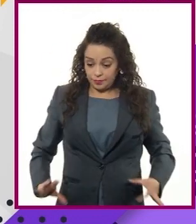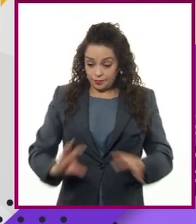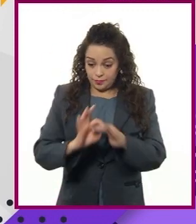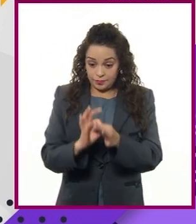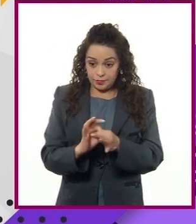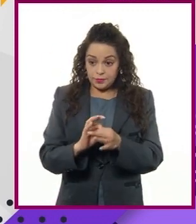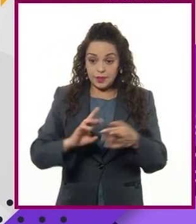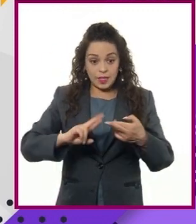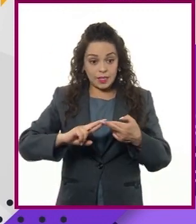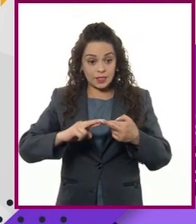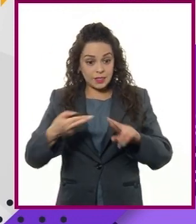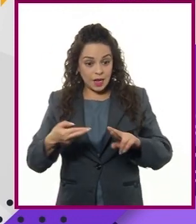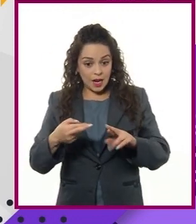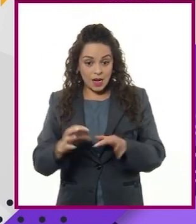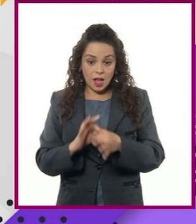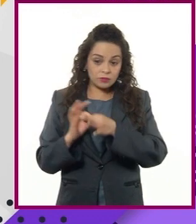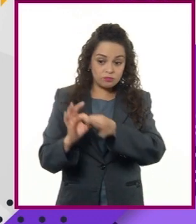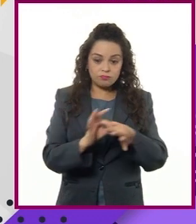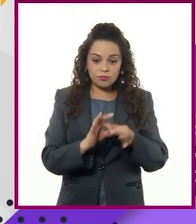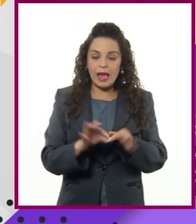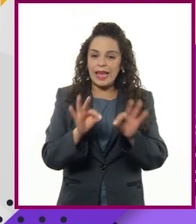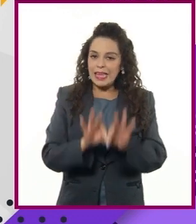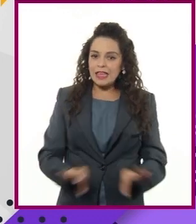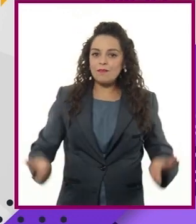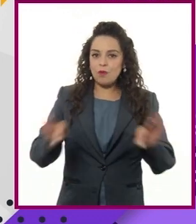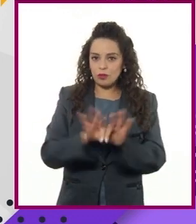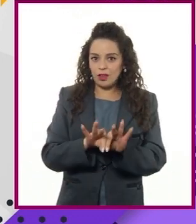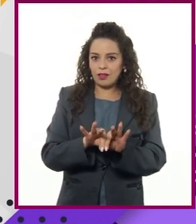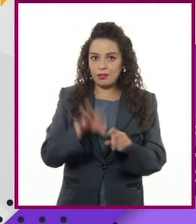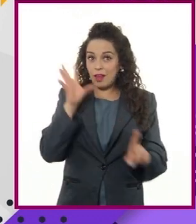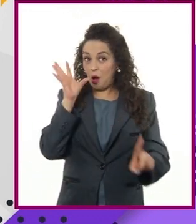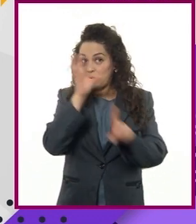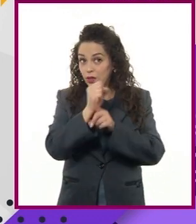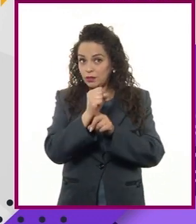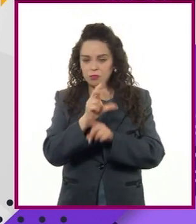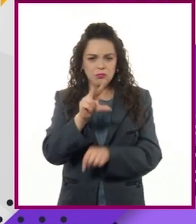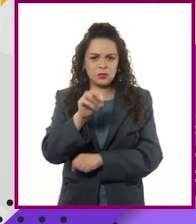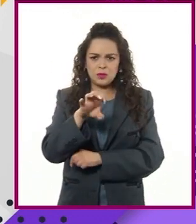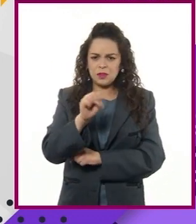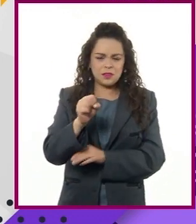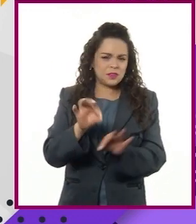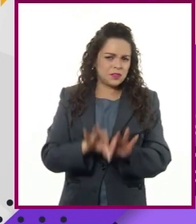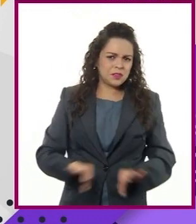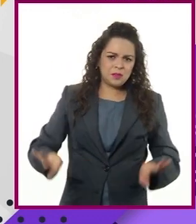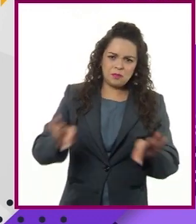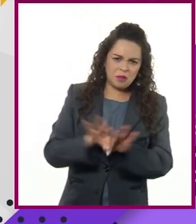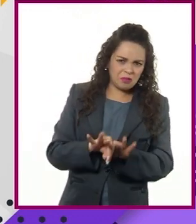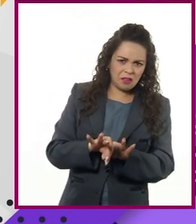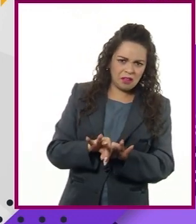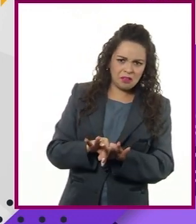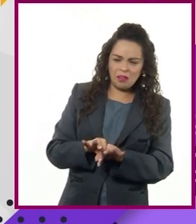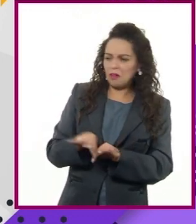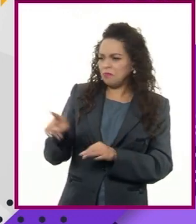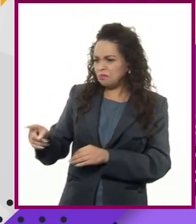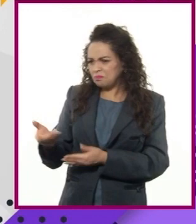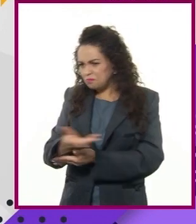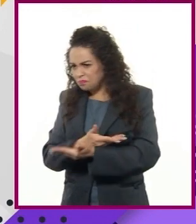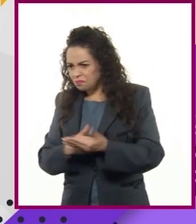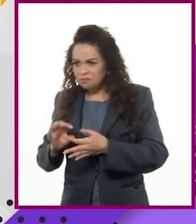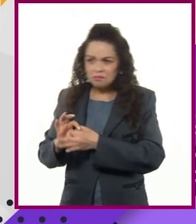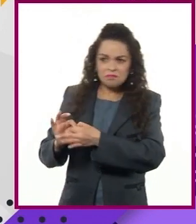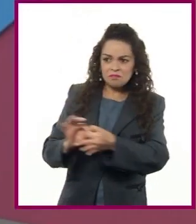importante. Los objetivos no son muy importantes. La relación no es demasiado